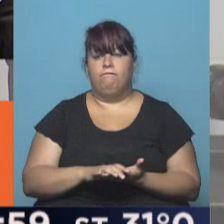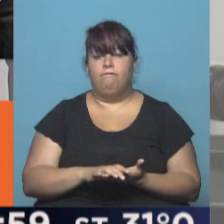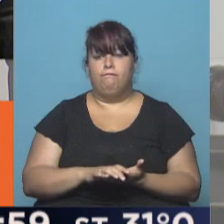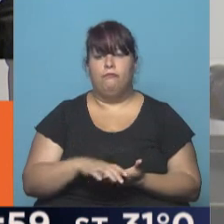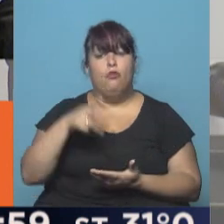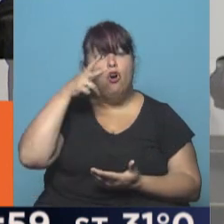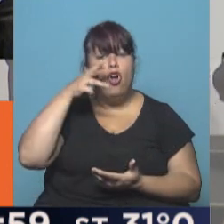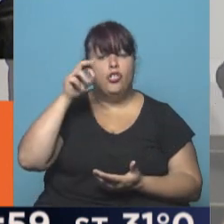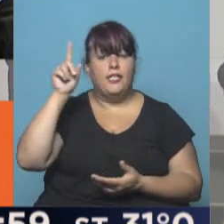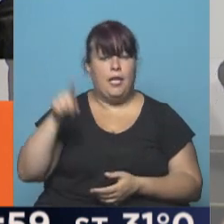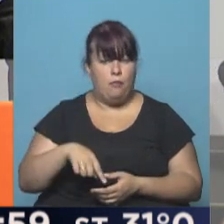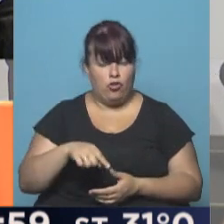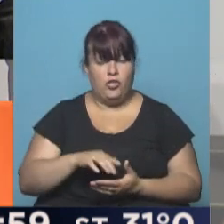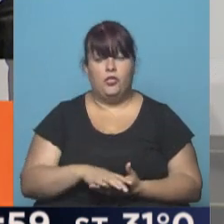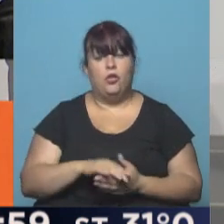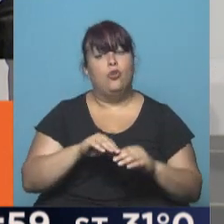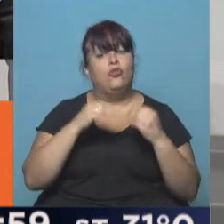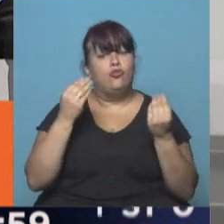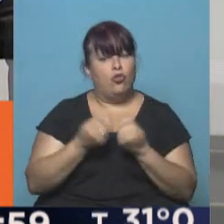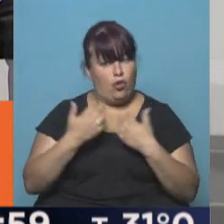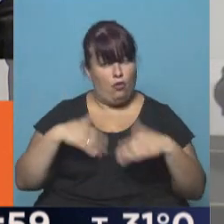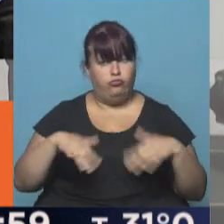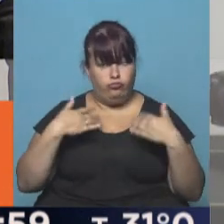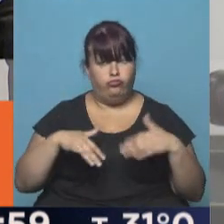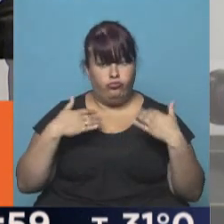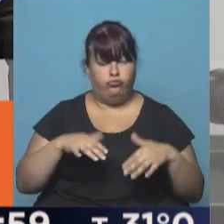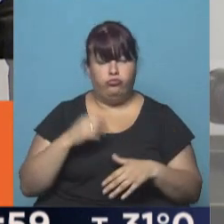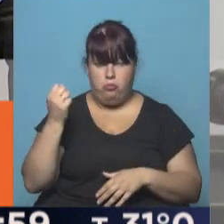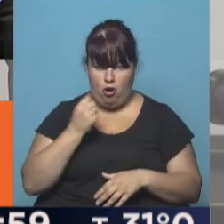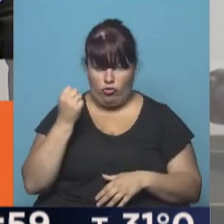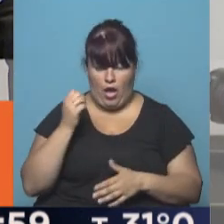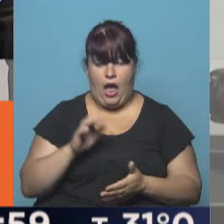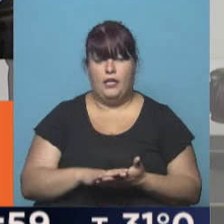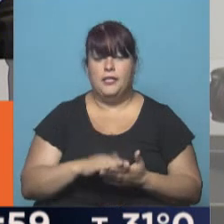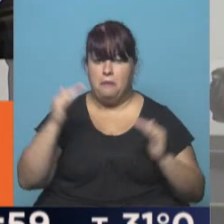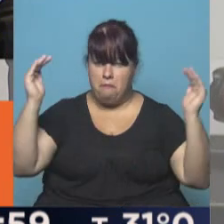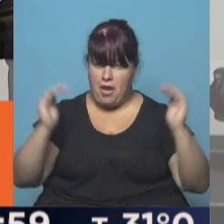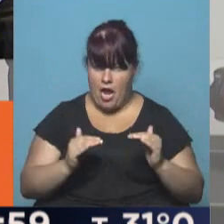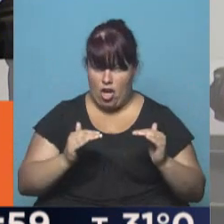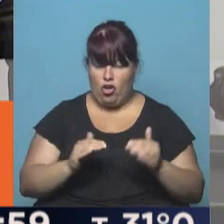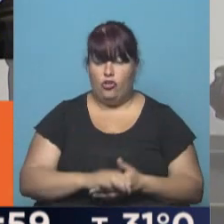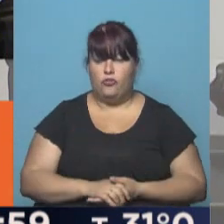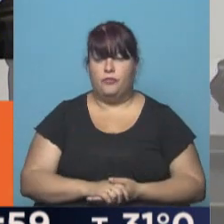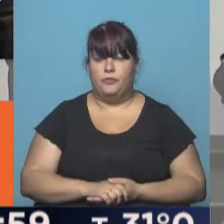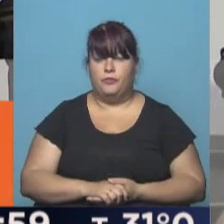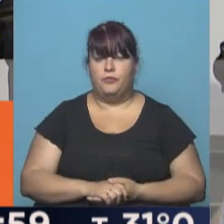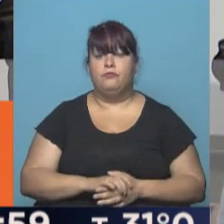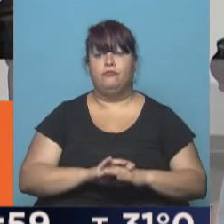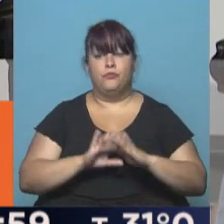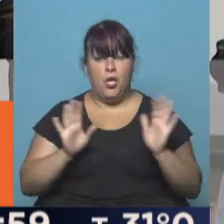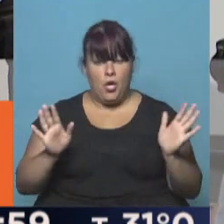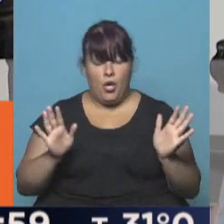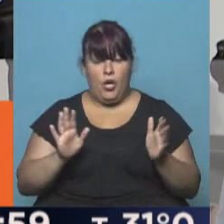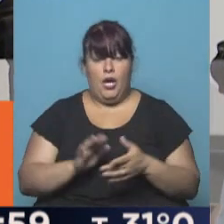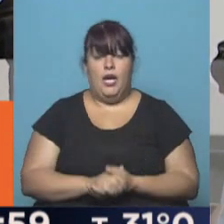un 80%. Es una cifra muy importante de reducción. Así